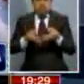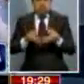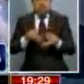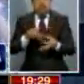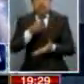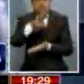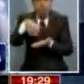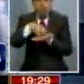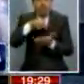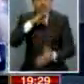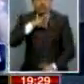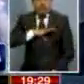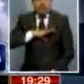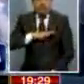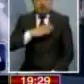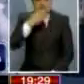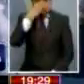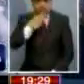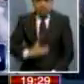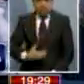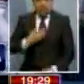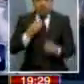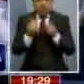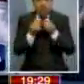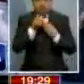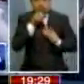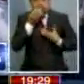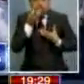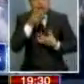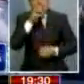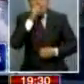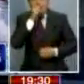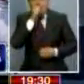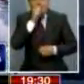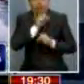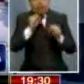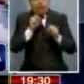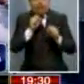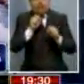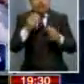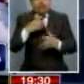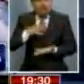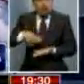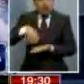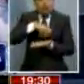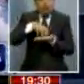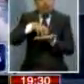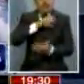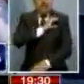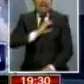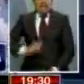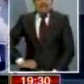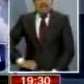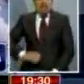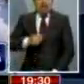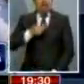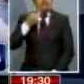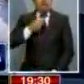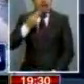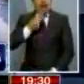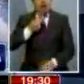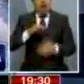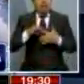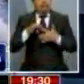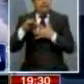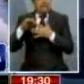chileno, soy la voz de muchos que quisieran hablar y no pueden. Somos un pueblo cristiano, con valores y